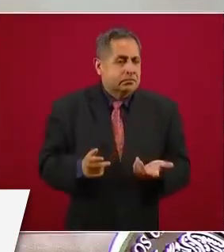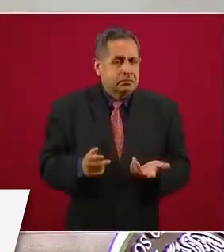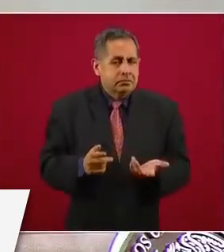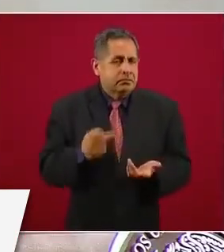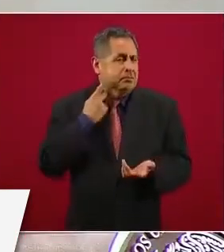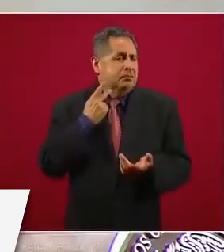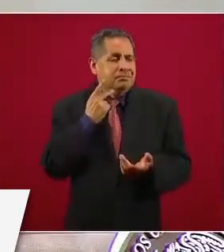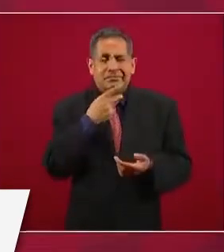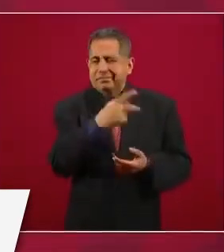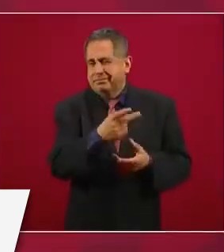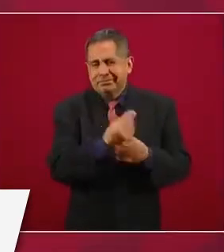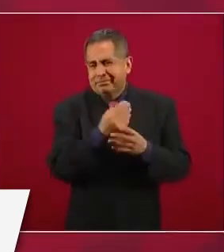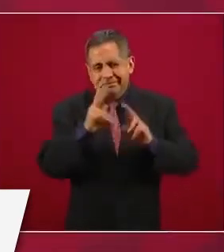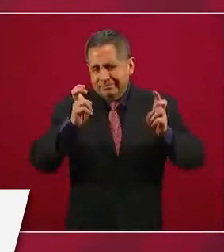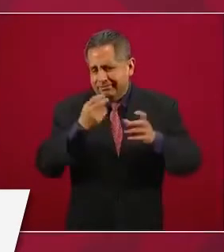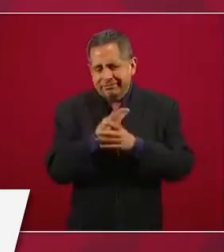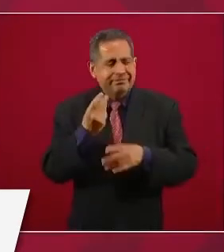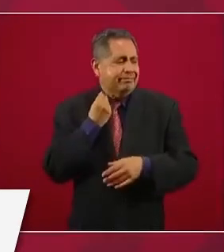político,